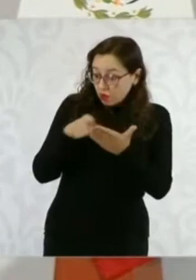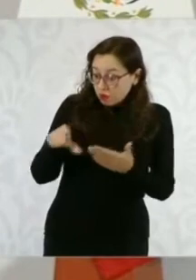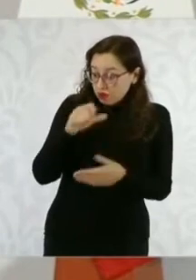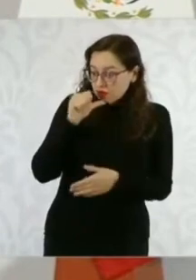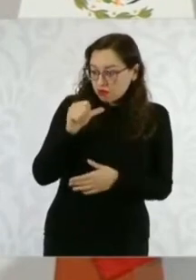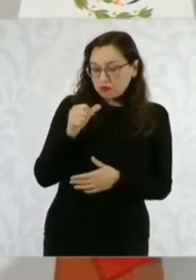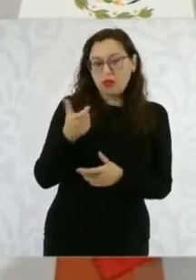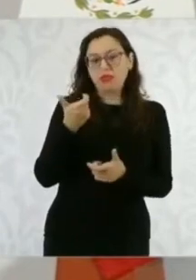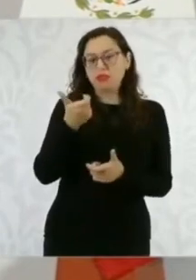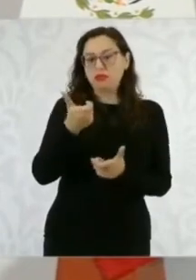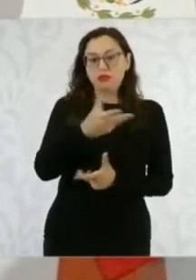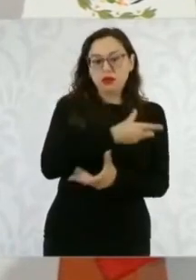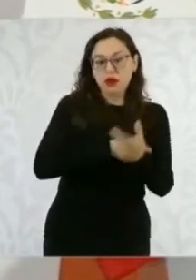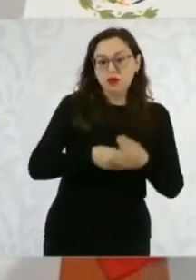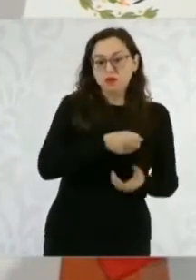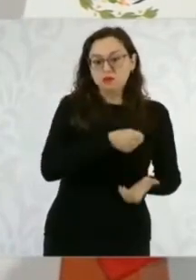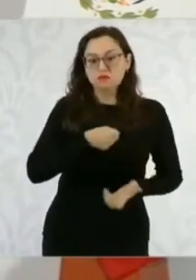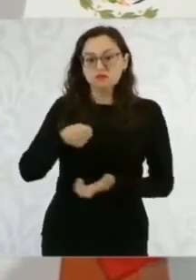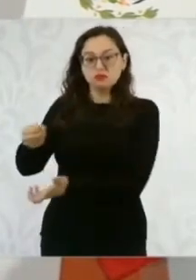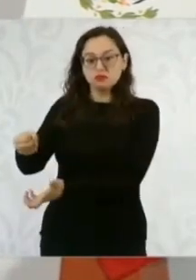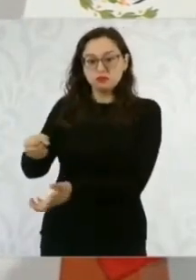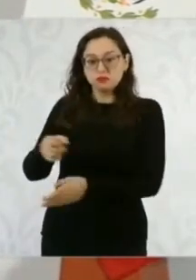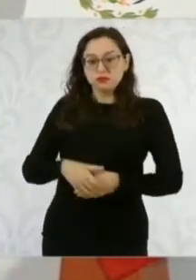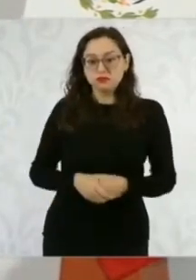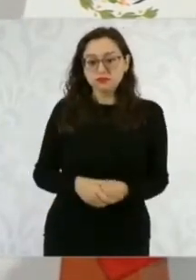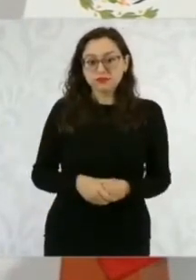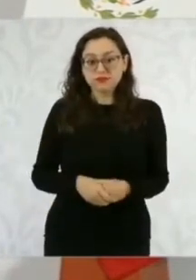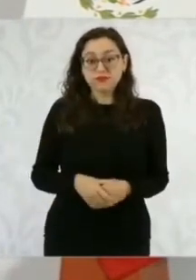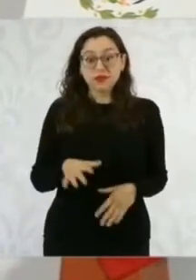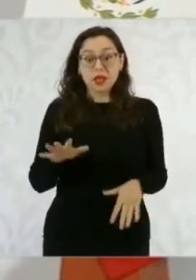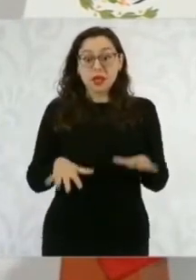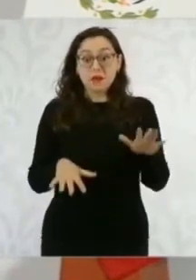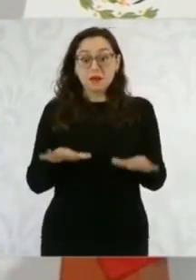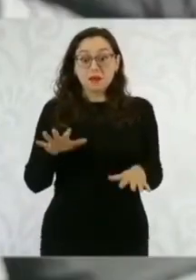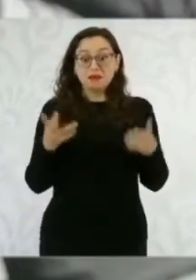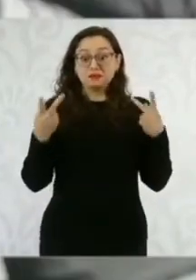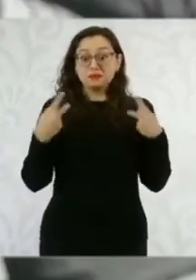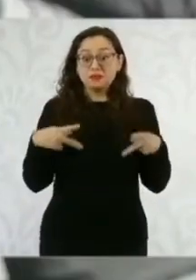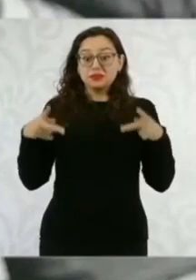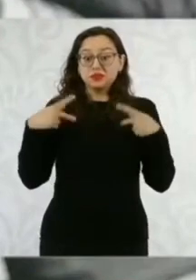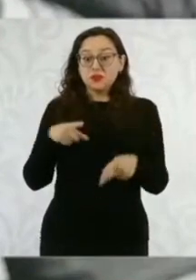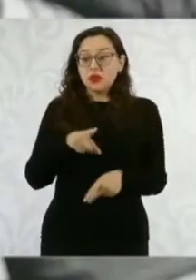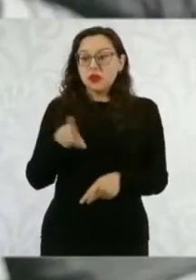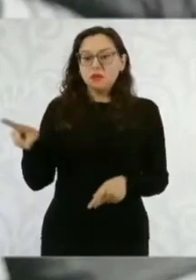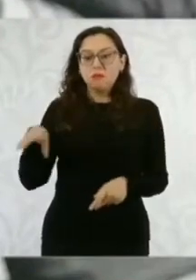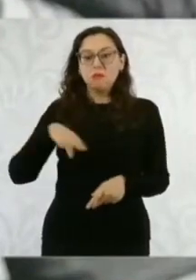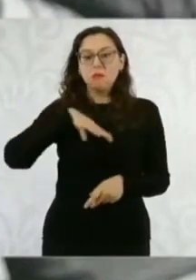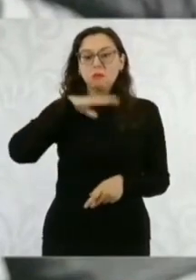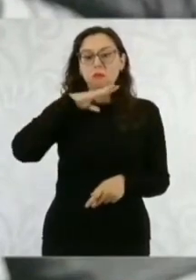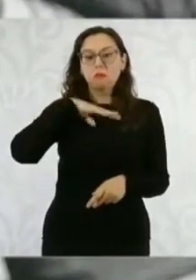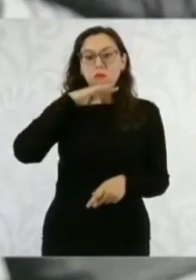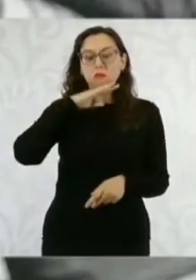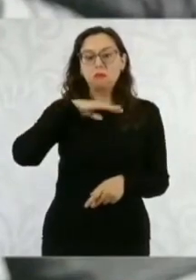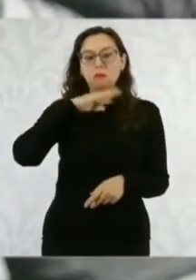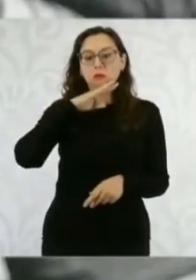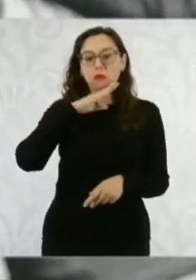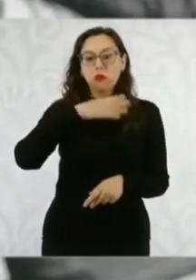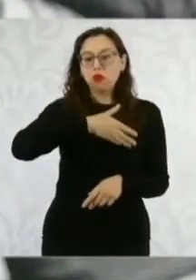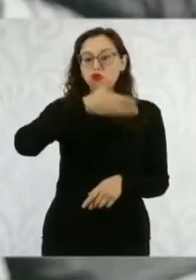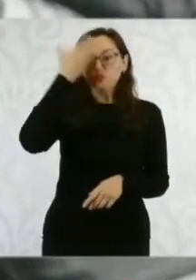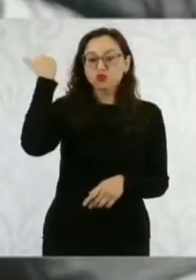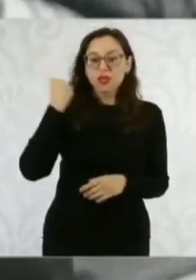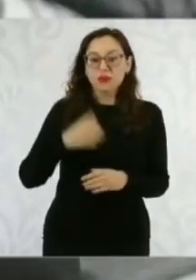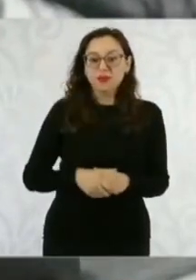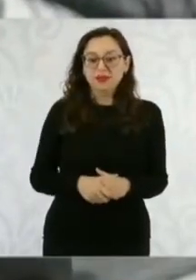Muchos trabajadores no saben que tienen ese dinero y hay muchos coyotes que se aprovechan del desconocimiento de los